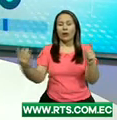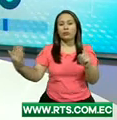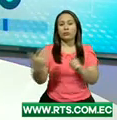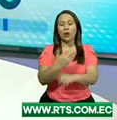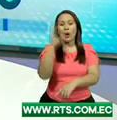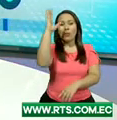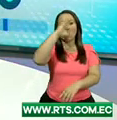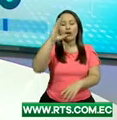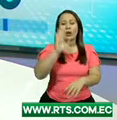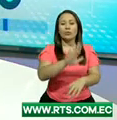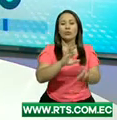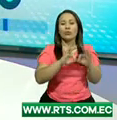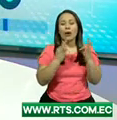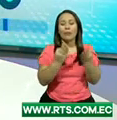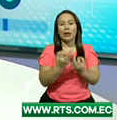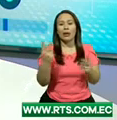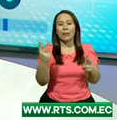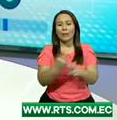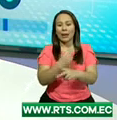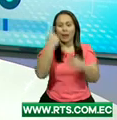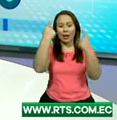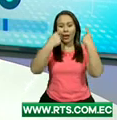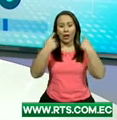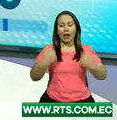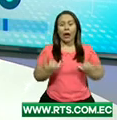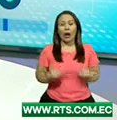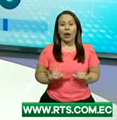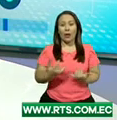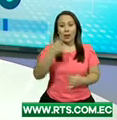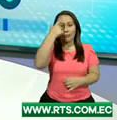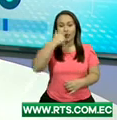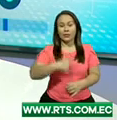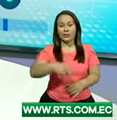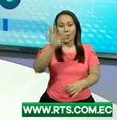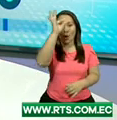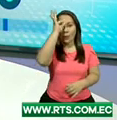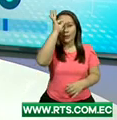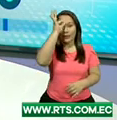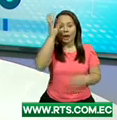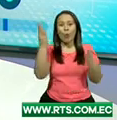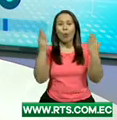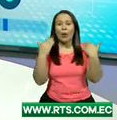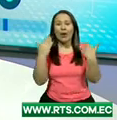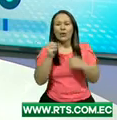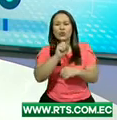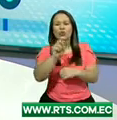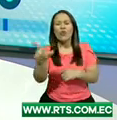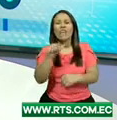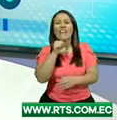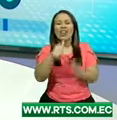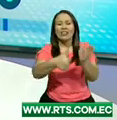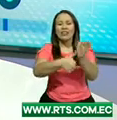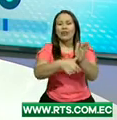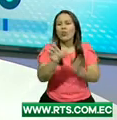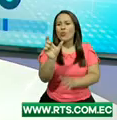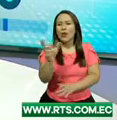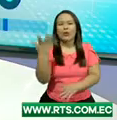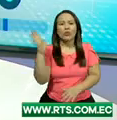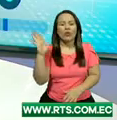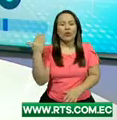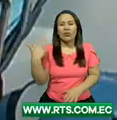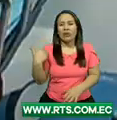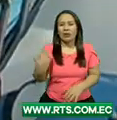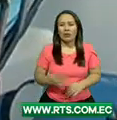por la gravedad de las heridas el hombre quien permanece en el hospital abel gilbert pontón carece de documentos de identidad